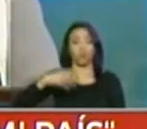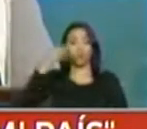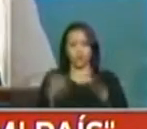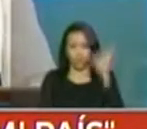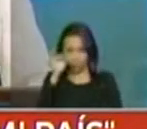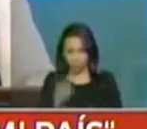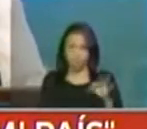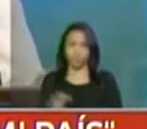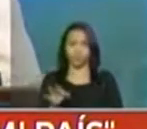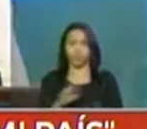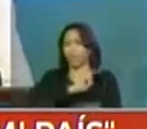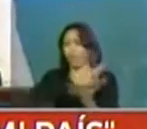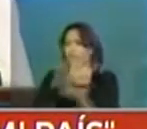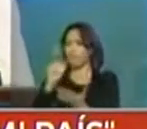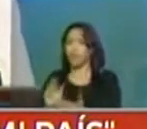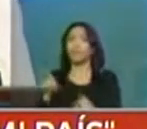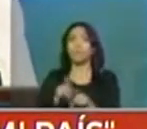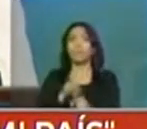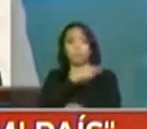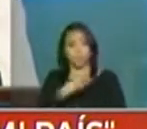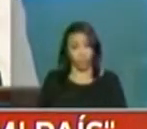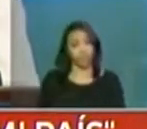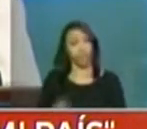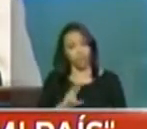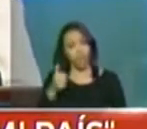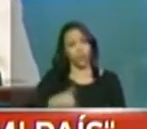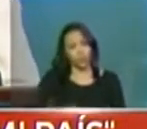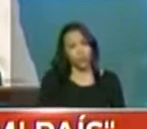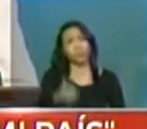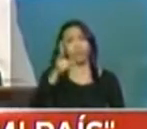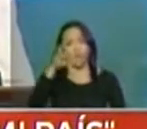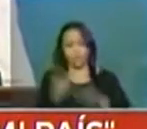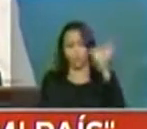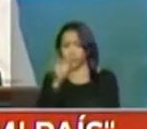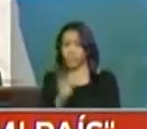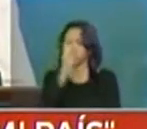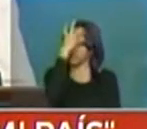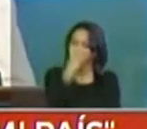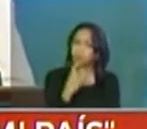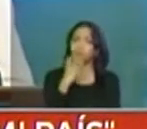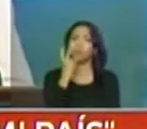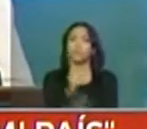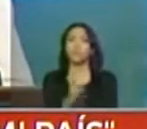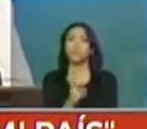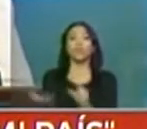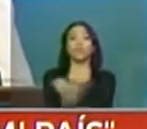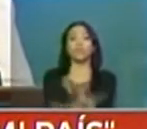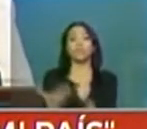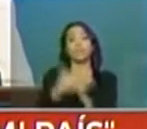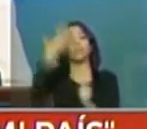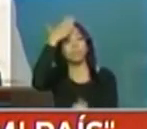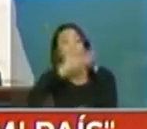Nuestros magistrados y ministros juegan y van a continuar jugando con